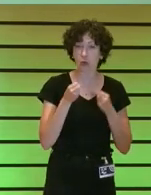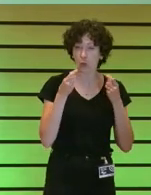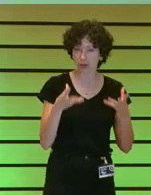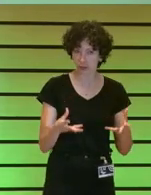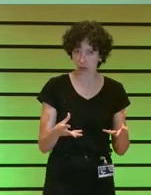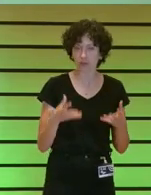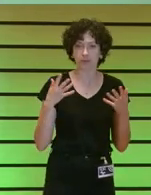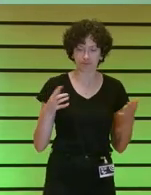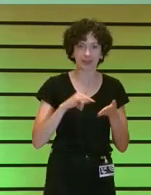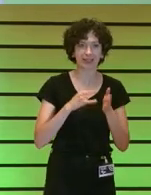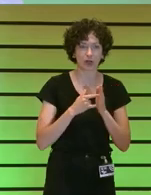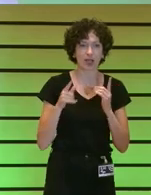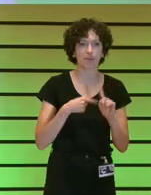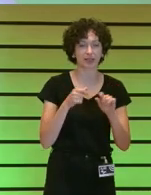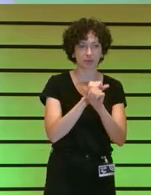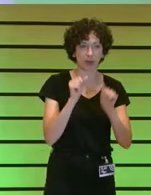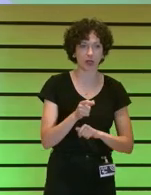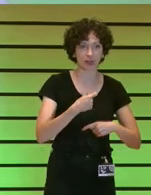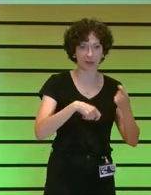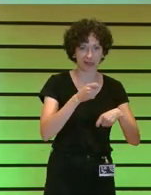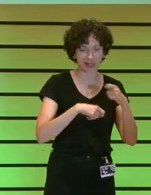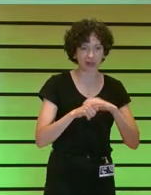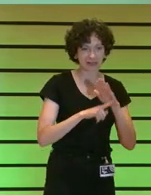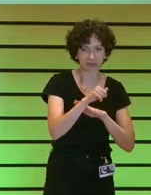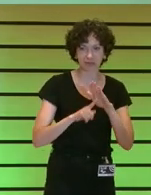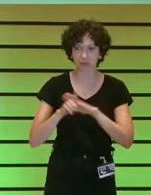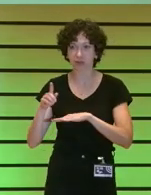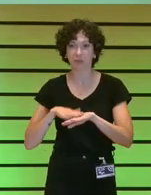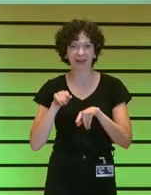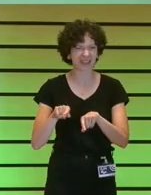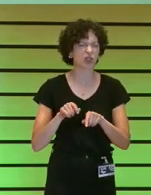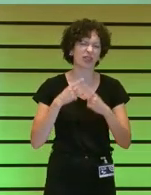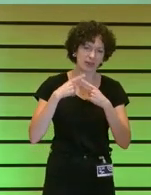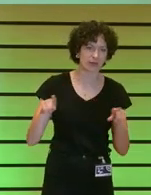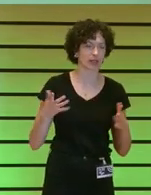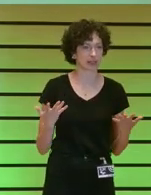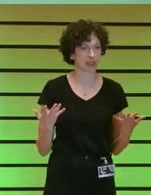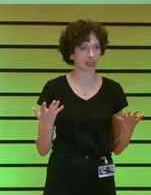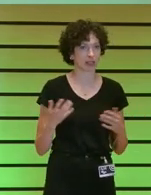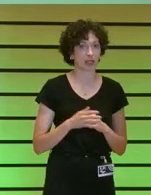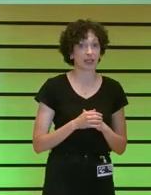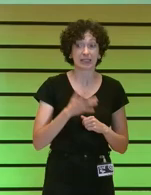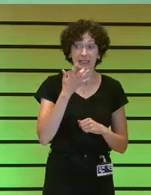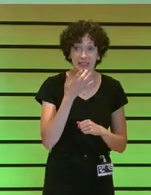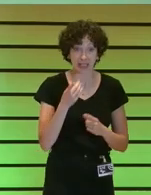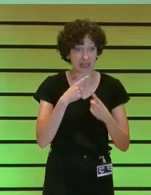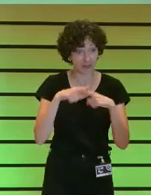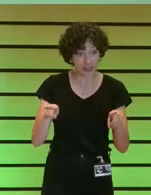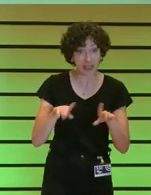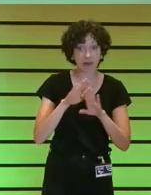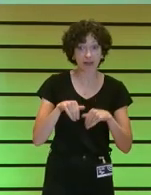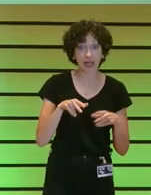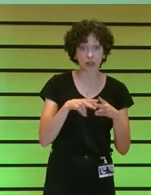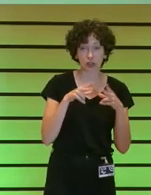que desarrollar tecnologías y modelos de Mercado para que esto sea de otra manera y cuando esto es de otra manera la receptividad